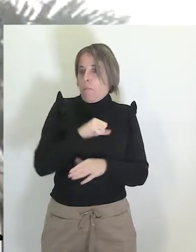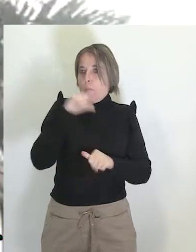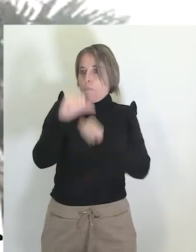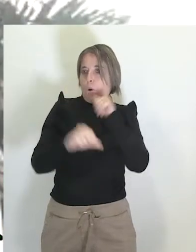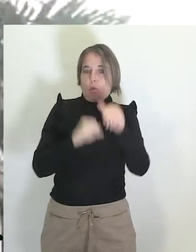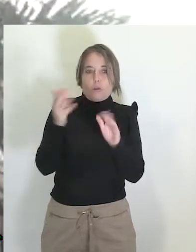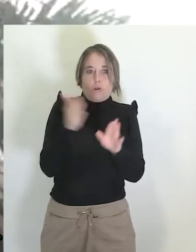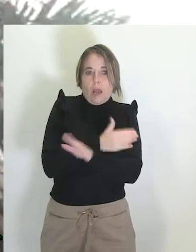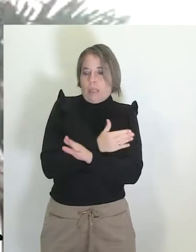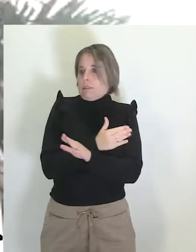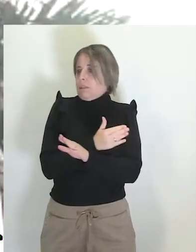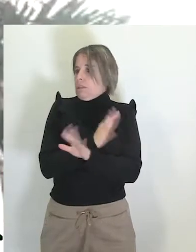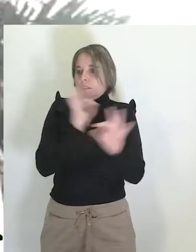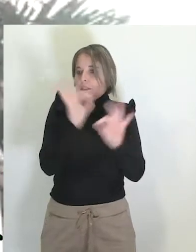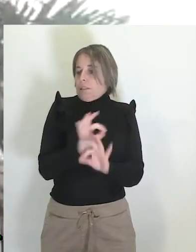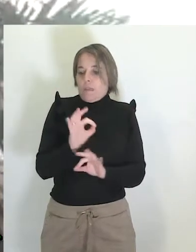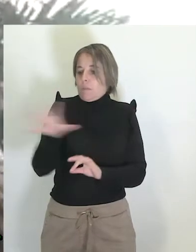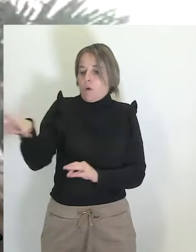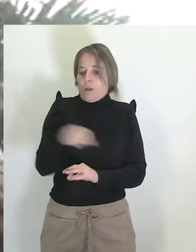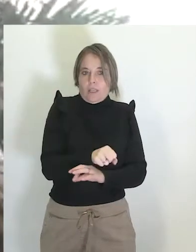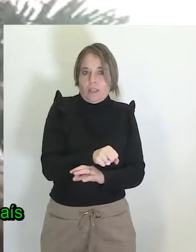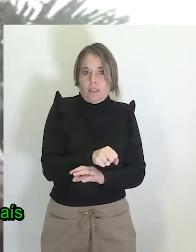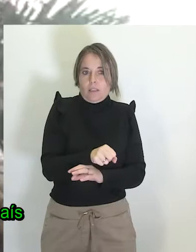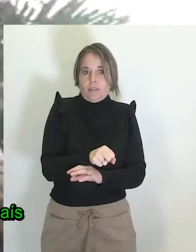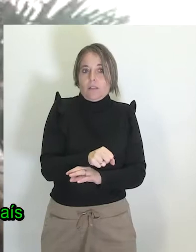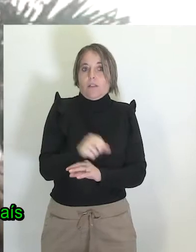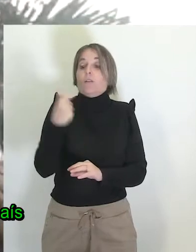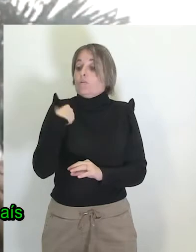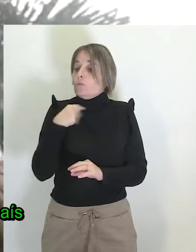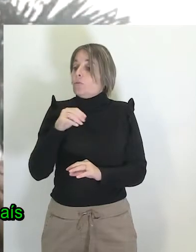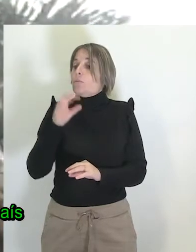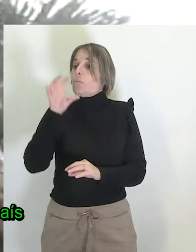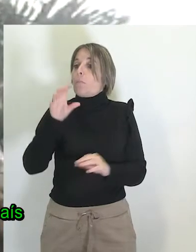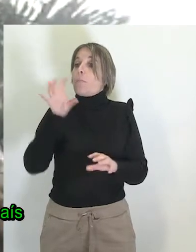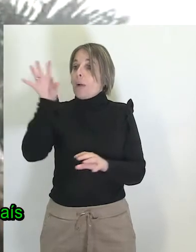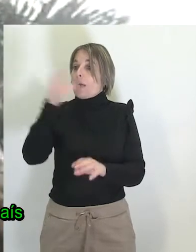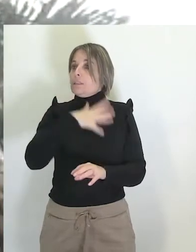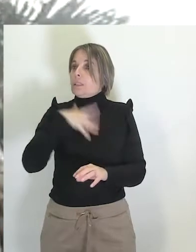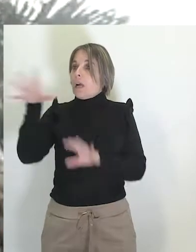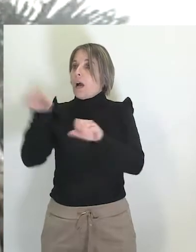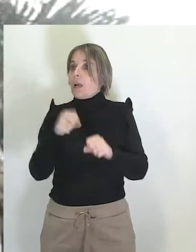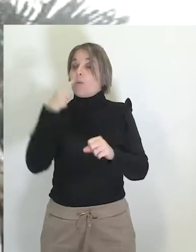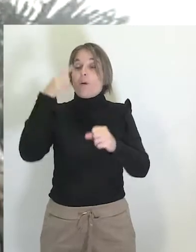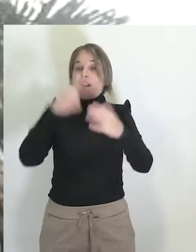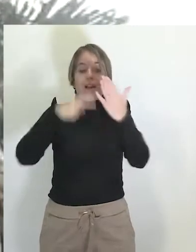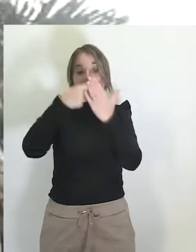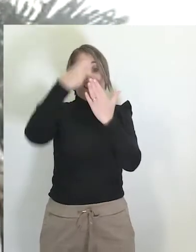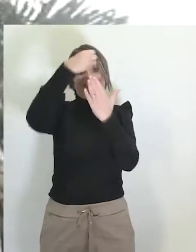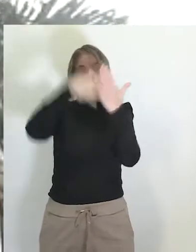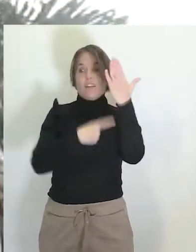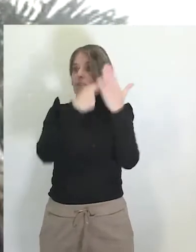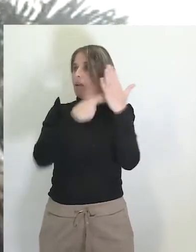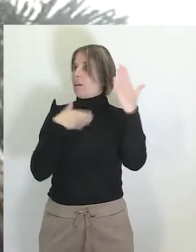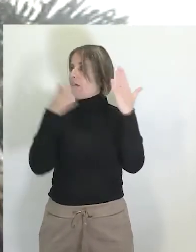ningún proceso ni administrativo ni judicial. Es hasta que vas a salir del país que te das cuenta que estás en una lista que